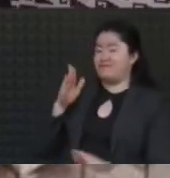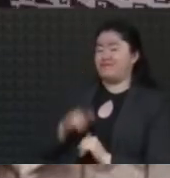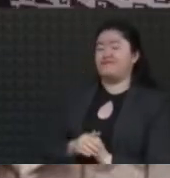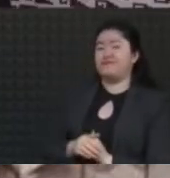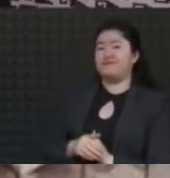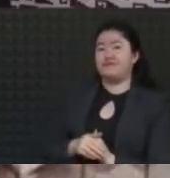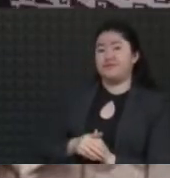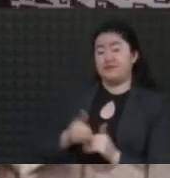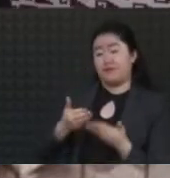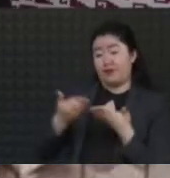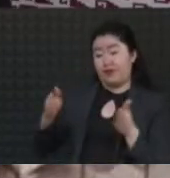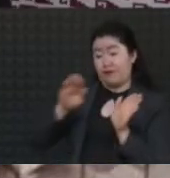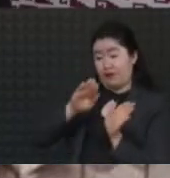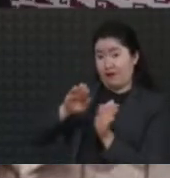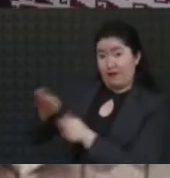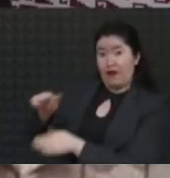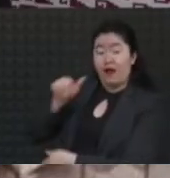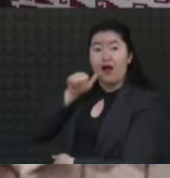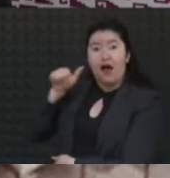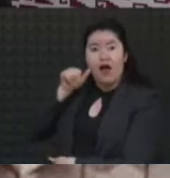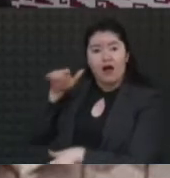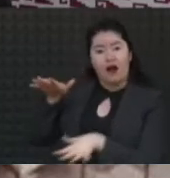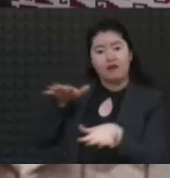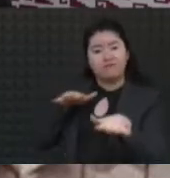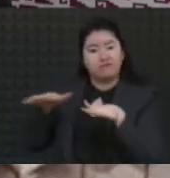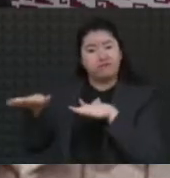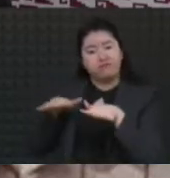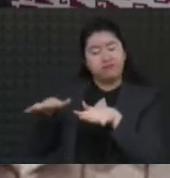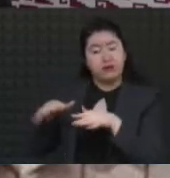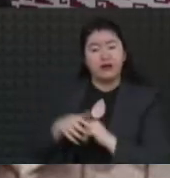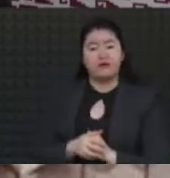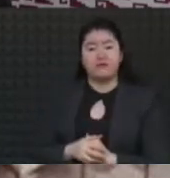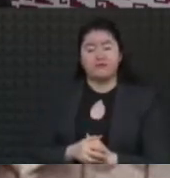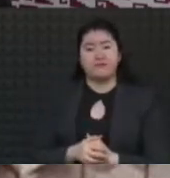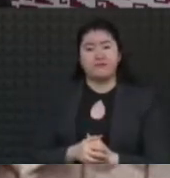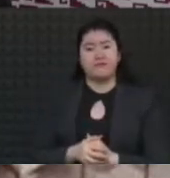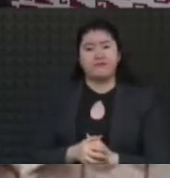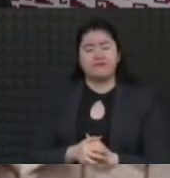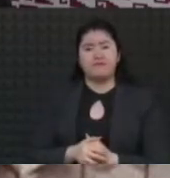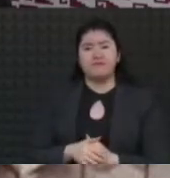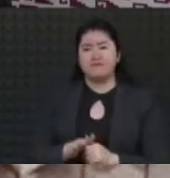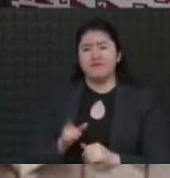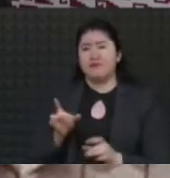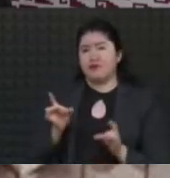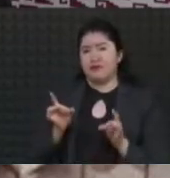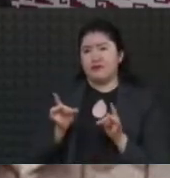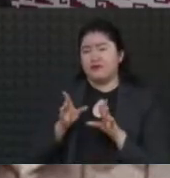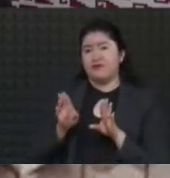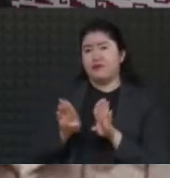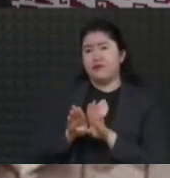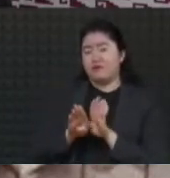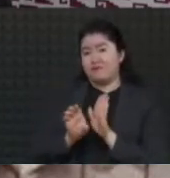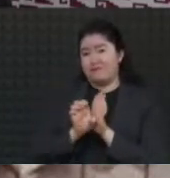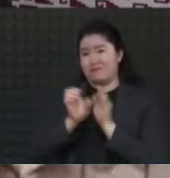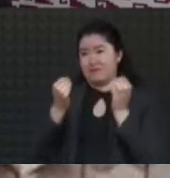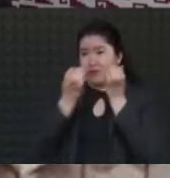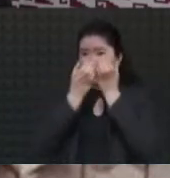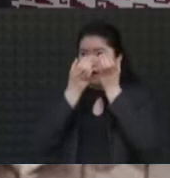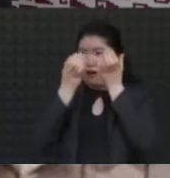poquito al tema del sismo de ayer, se hizo una revisión de si hubo alguna afectación al viaducto